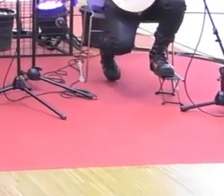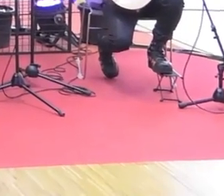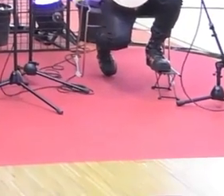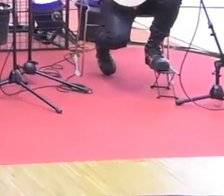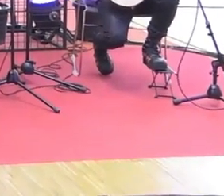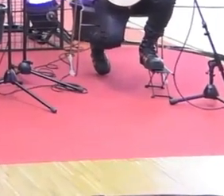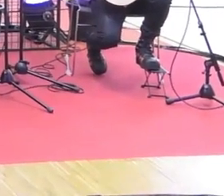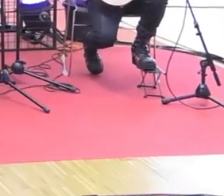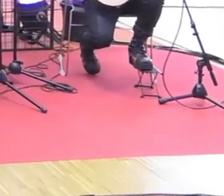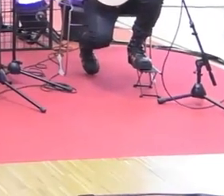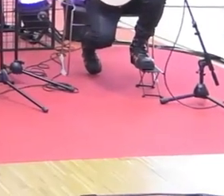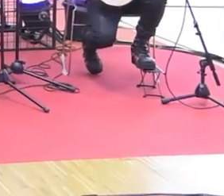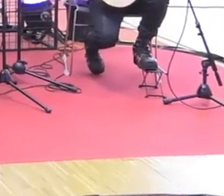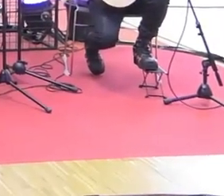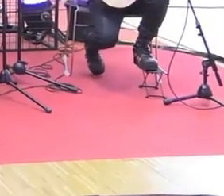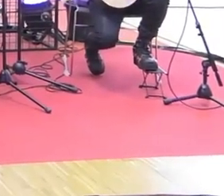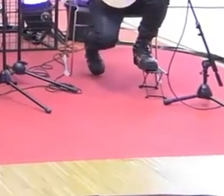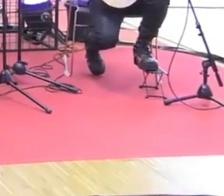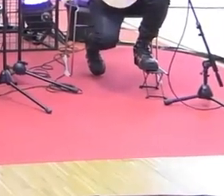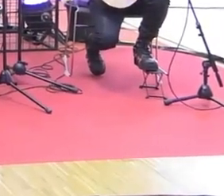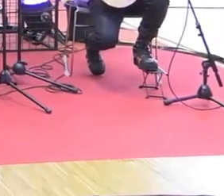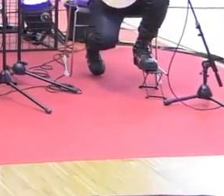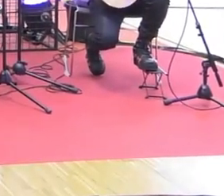esto ya empieza con ellos vale